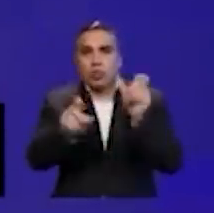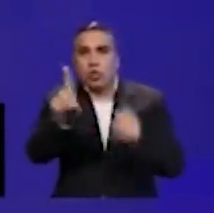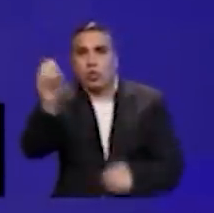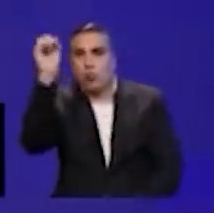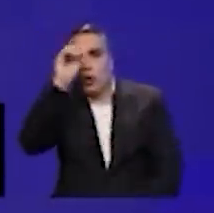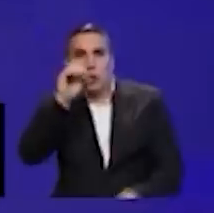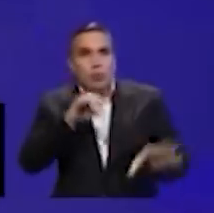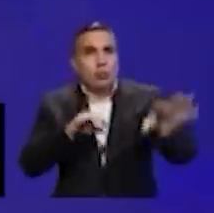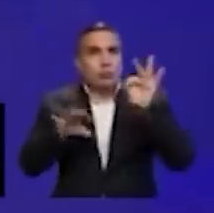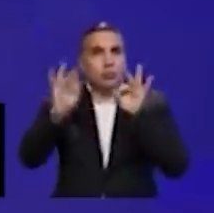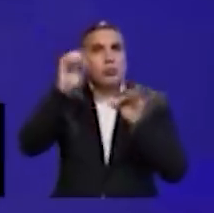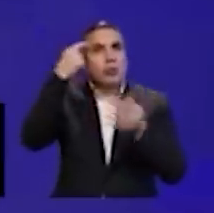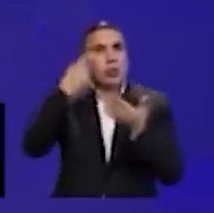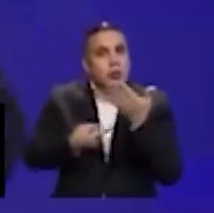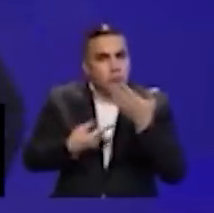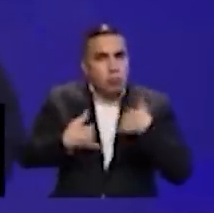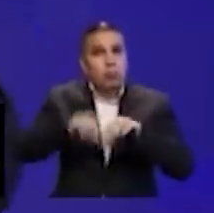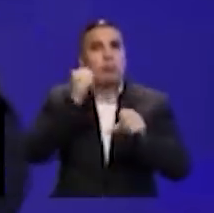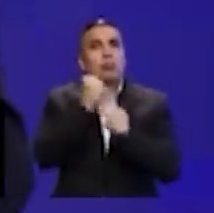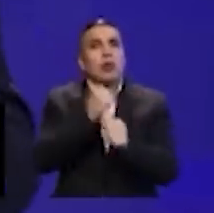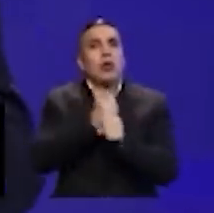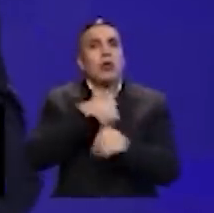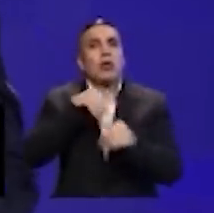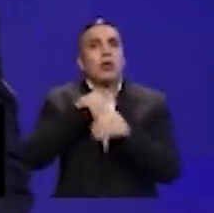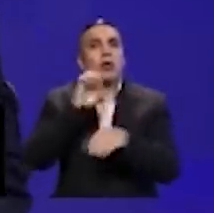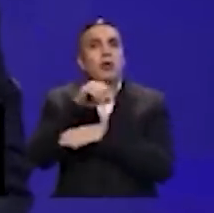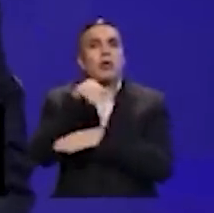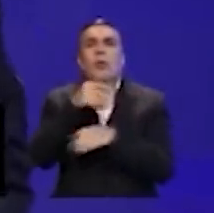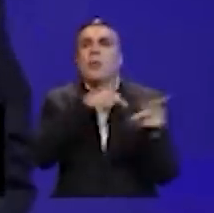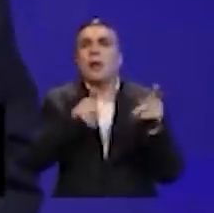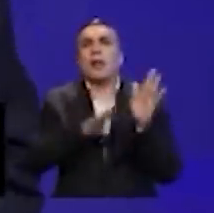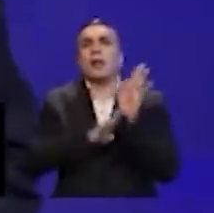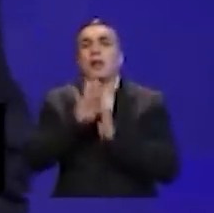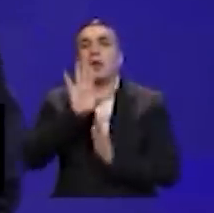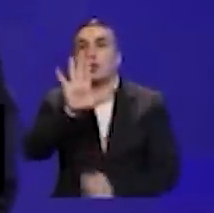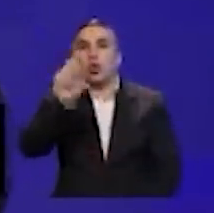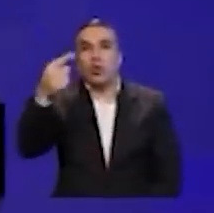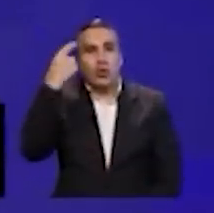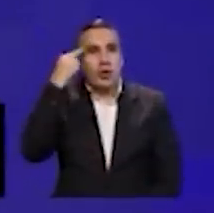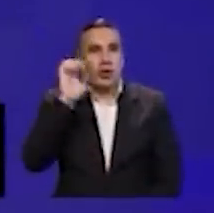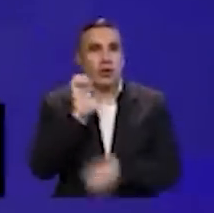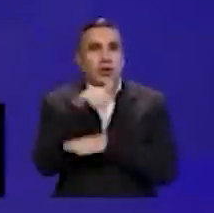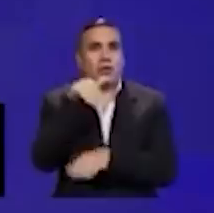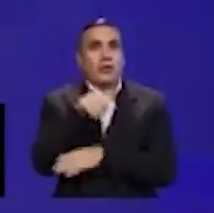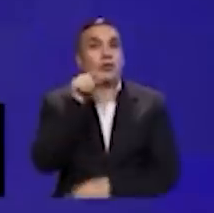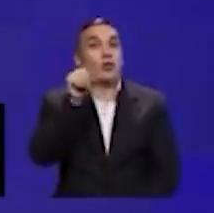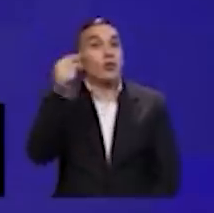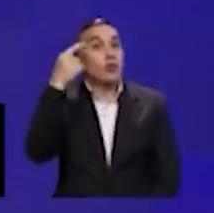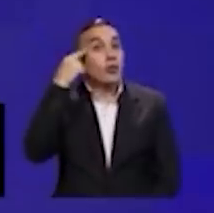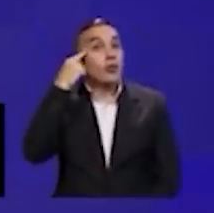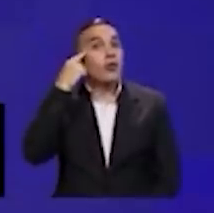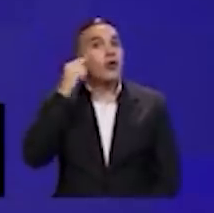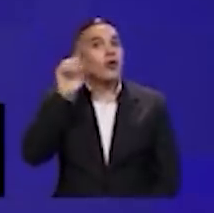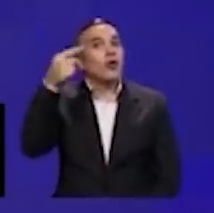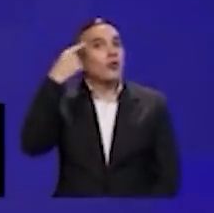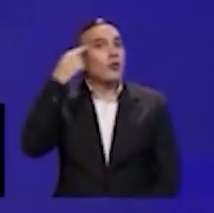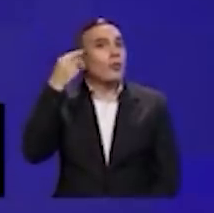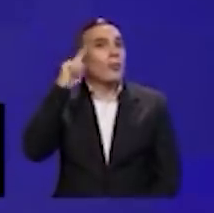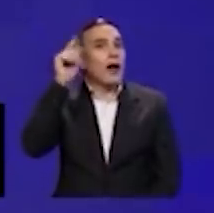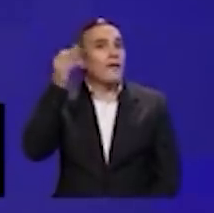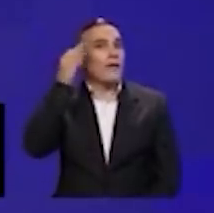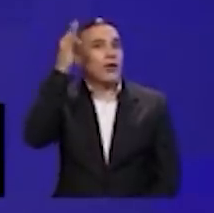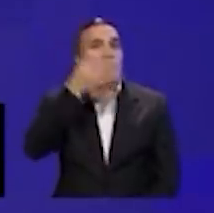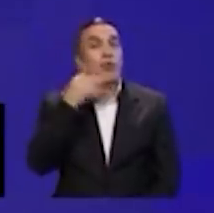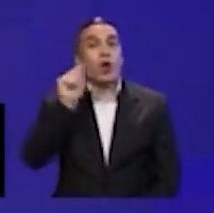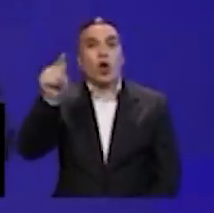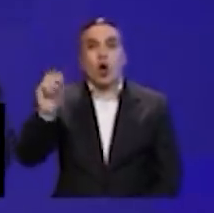para nuestros hijos, para la juventud. Te digo como el hombre que soy, con los pantalones bien puestos, aunque no me puse correa hoy día. Y no se preocupen,